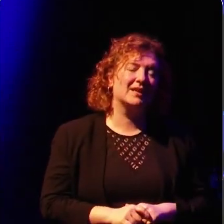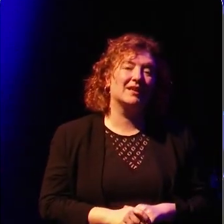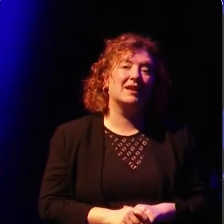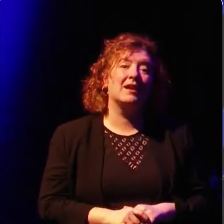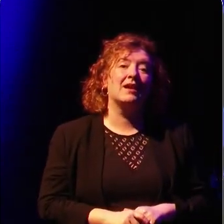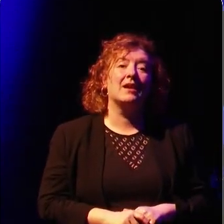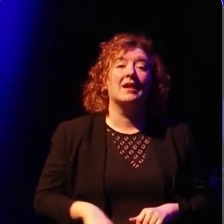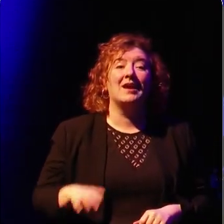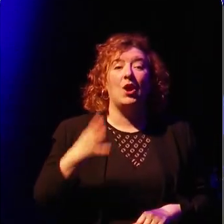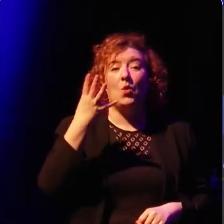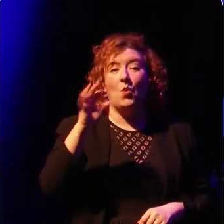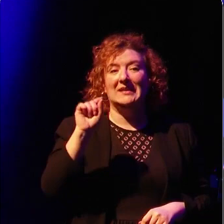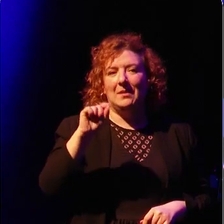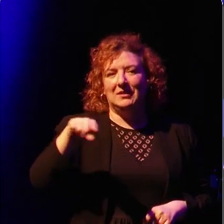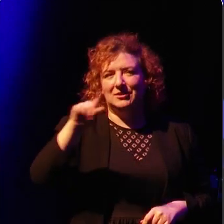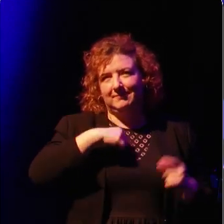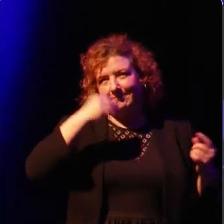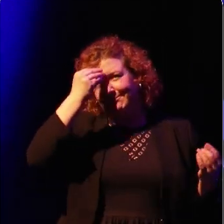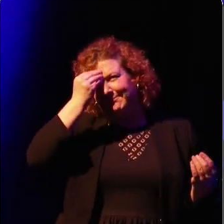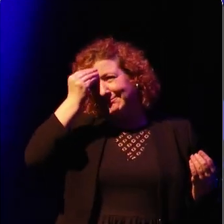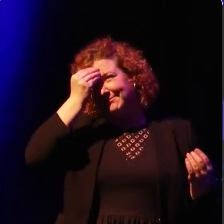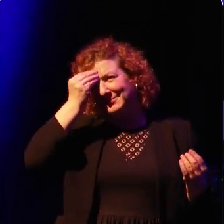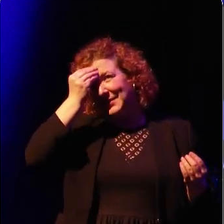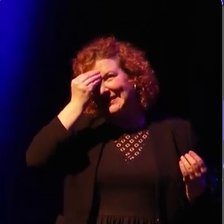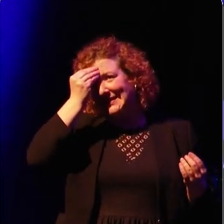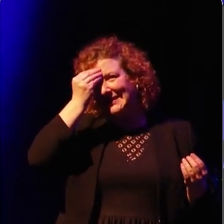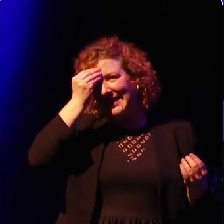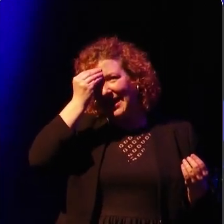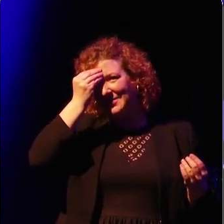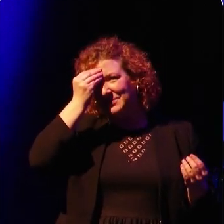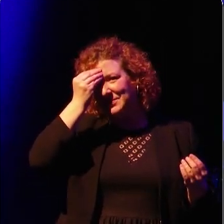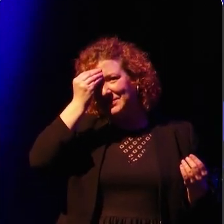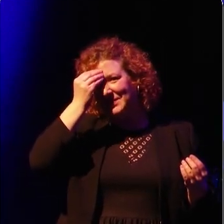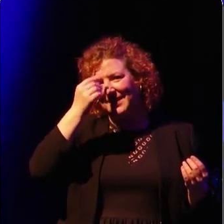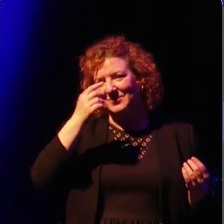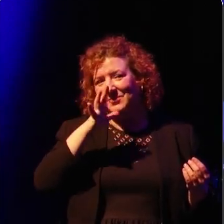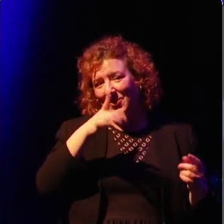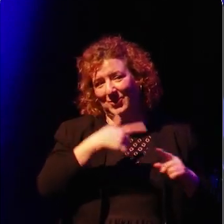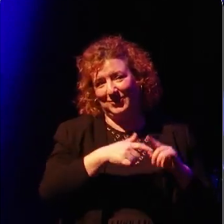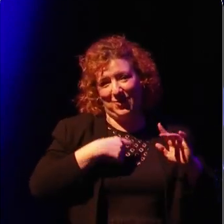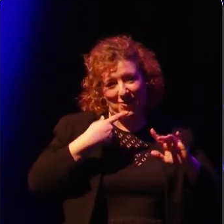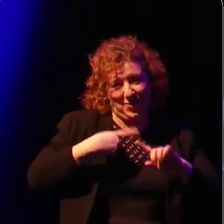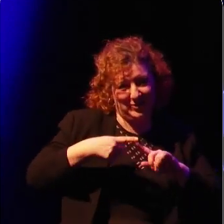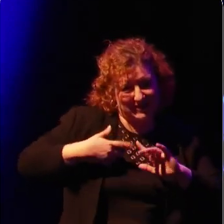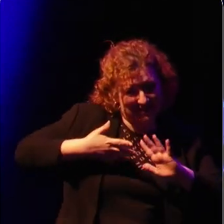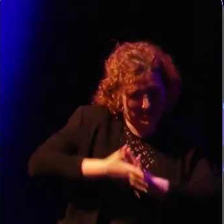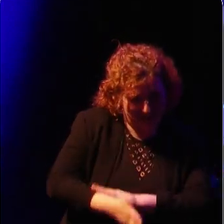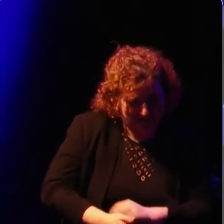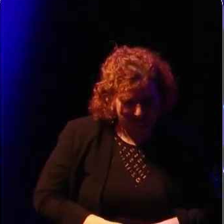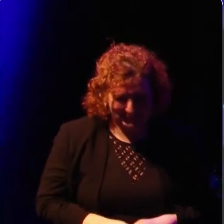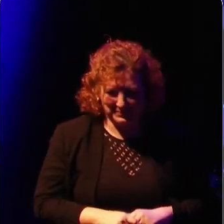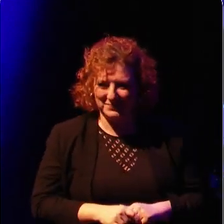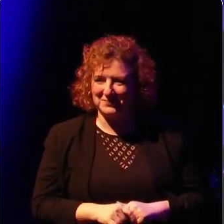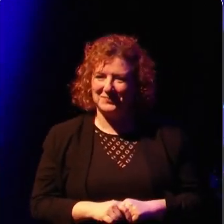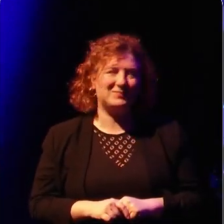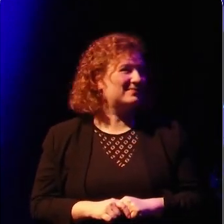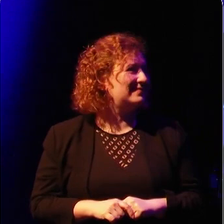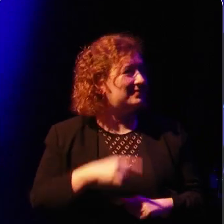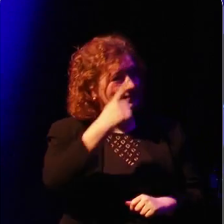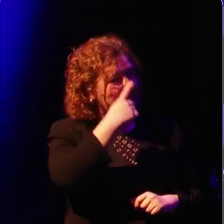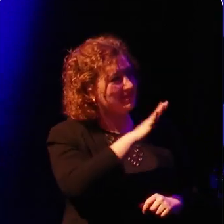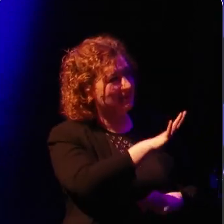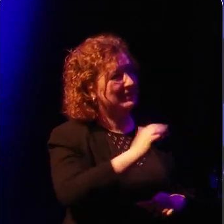dentro de 40 minutos os lo penséis dos veces con lo que vais a ver aquí. Lo que estáis viendo en esa imagen